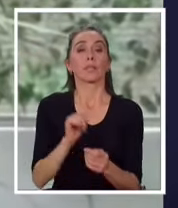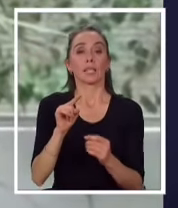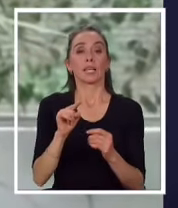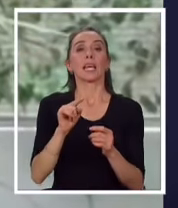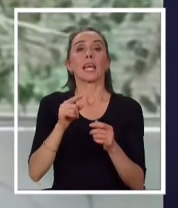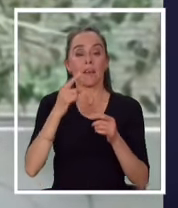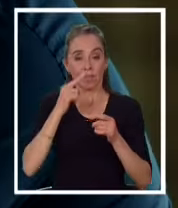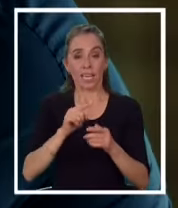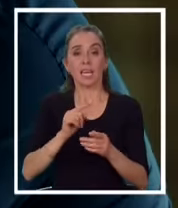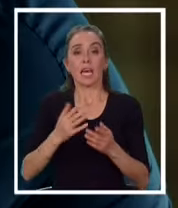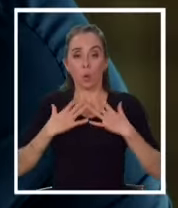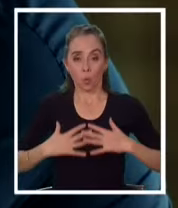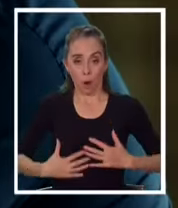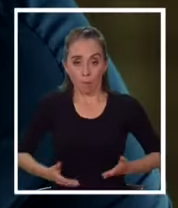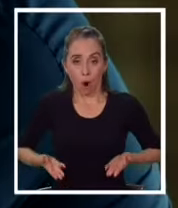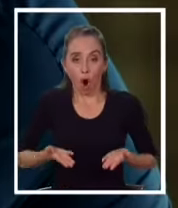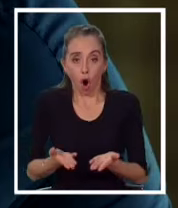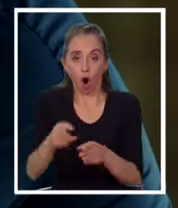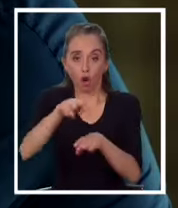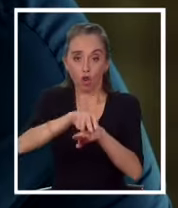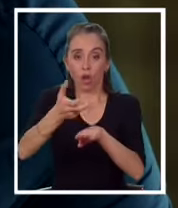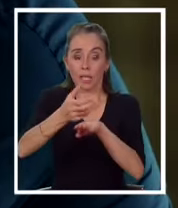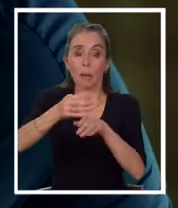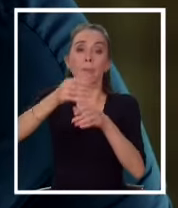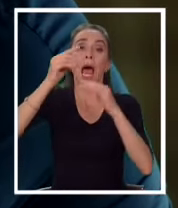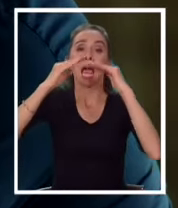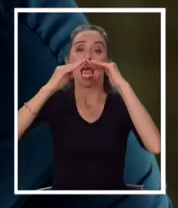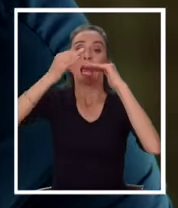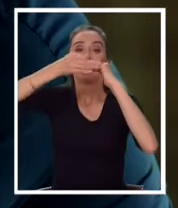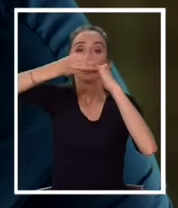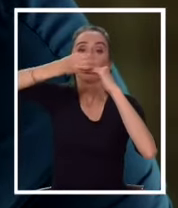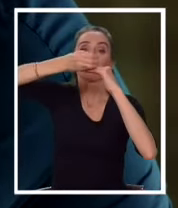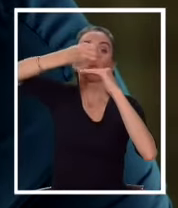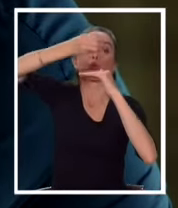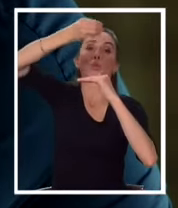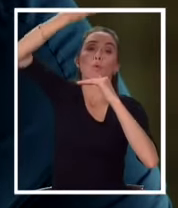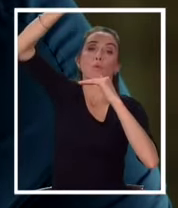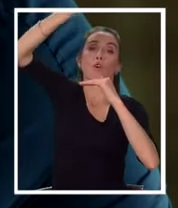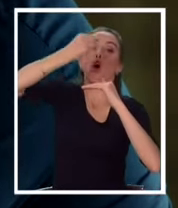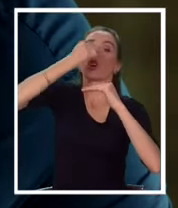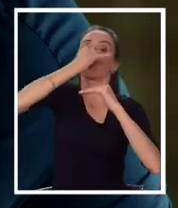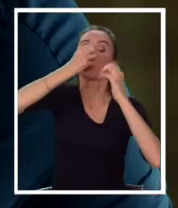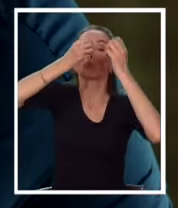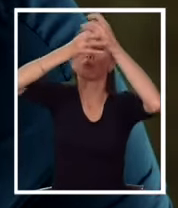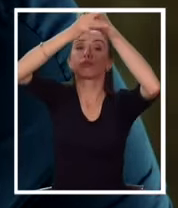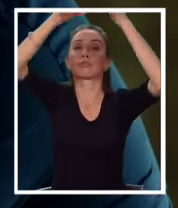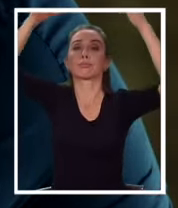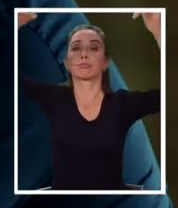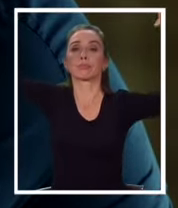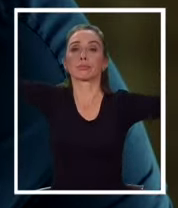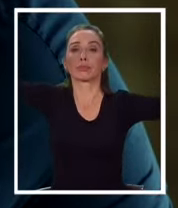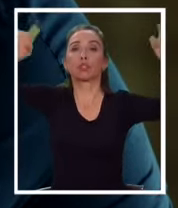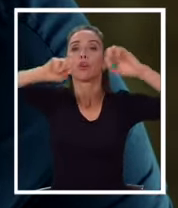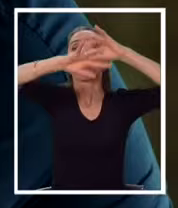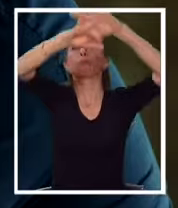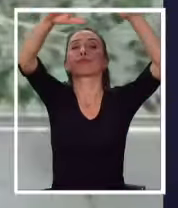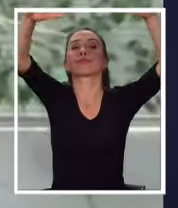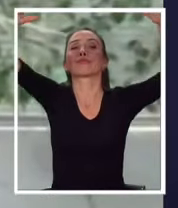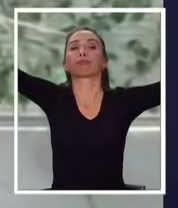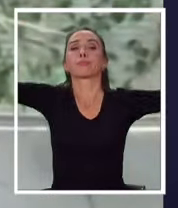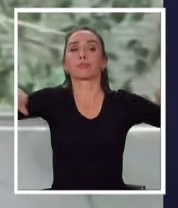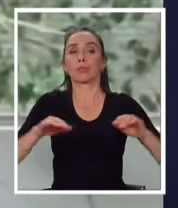está, hace que los potenciales contaminantes que salgan no exista una dispersión y, claro, llega a